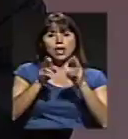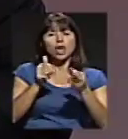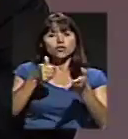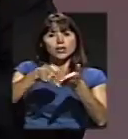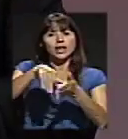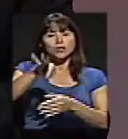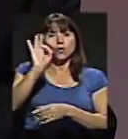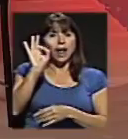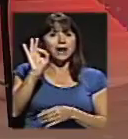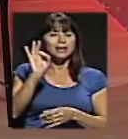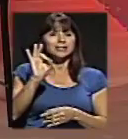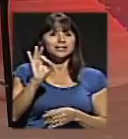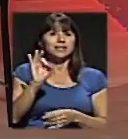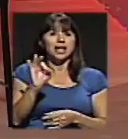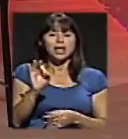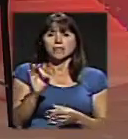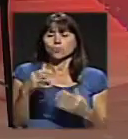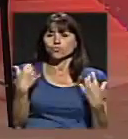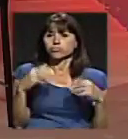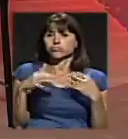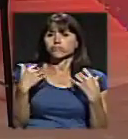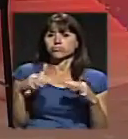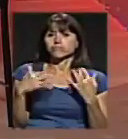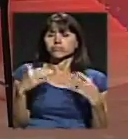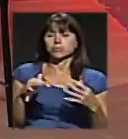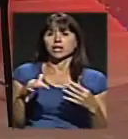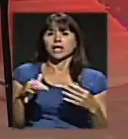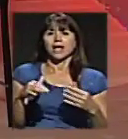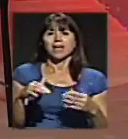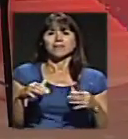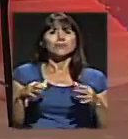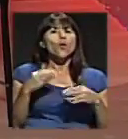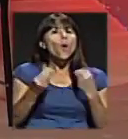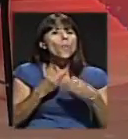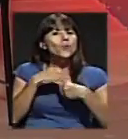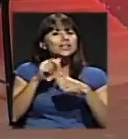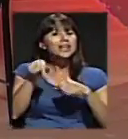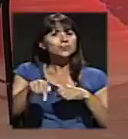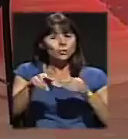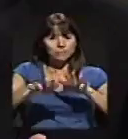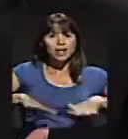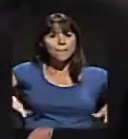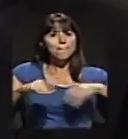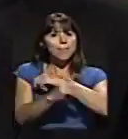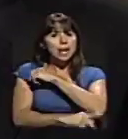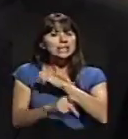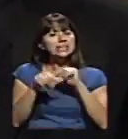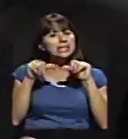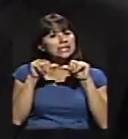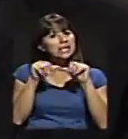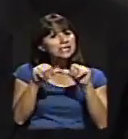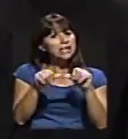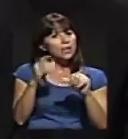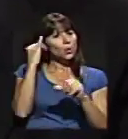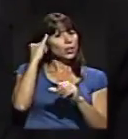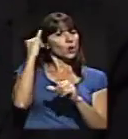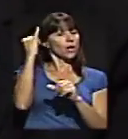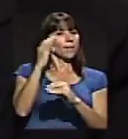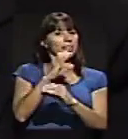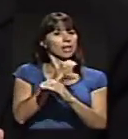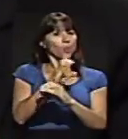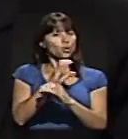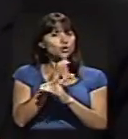que históricamente ha tenido hasta este momento, en un país que sigue siendo ideológicamente conservador